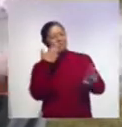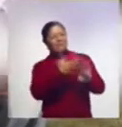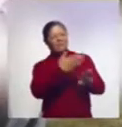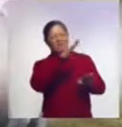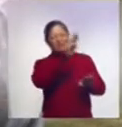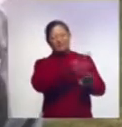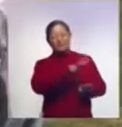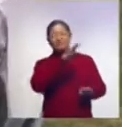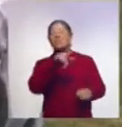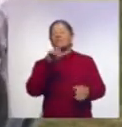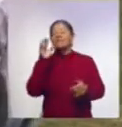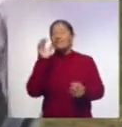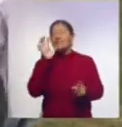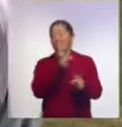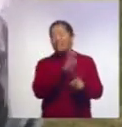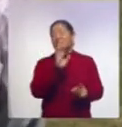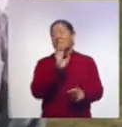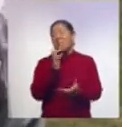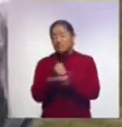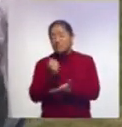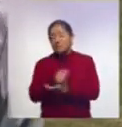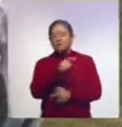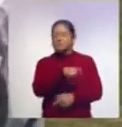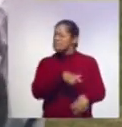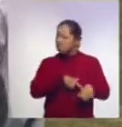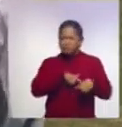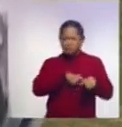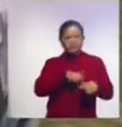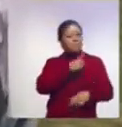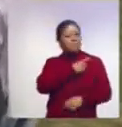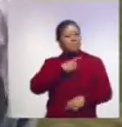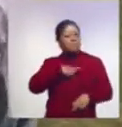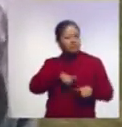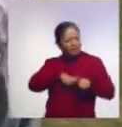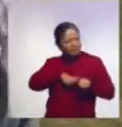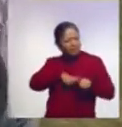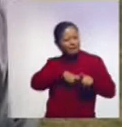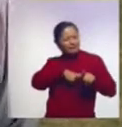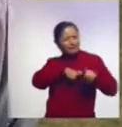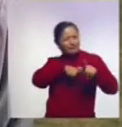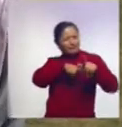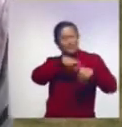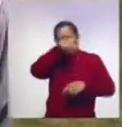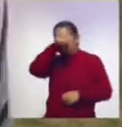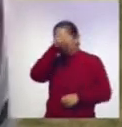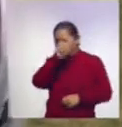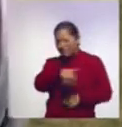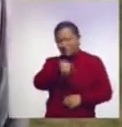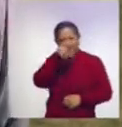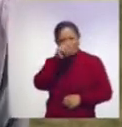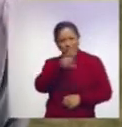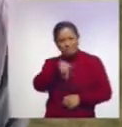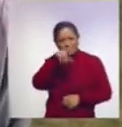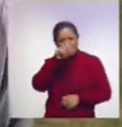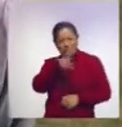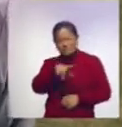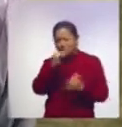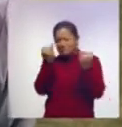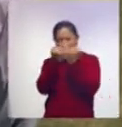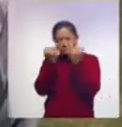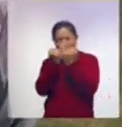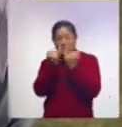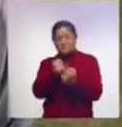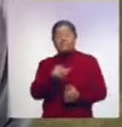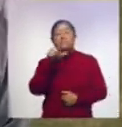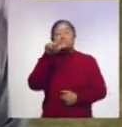la calma, tenemos que seguir sosteniendo la misma intensidad de juego, el mismo volumen de juego, y eso a la postre en algún momento se